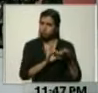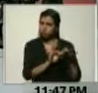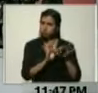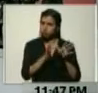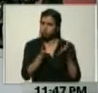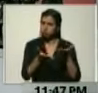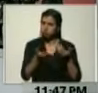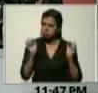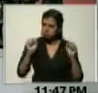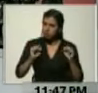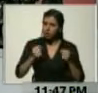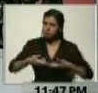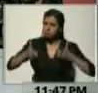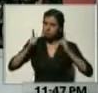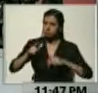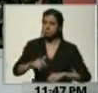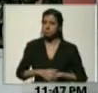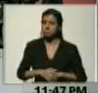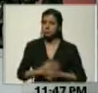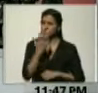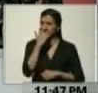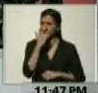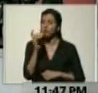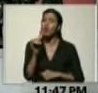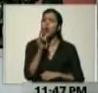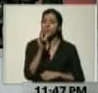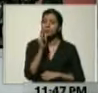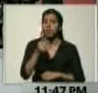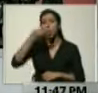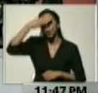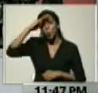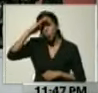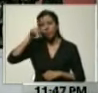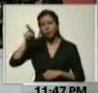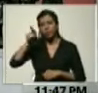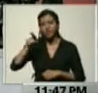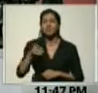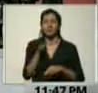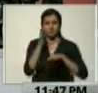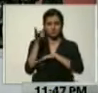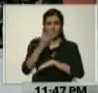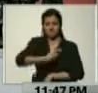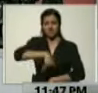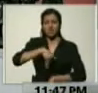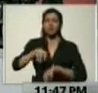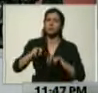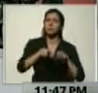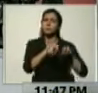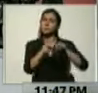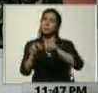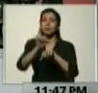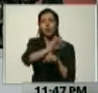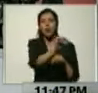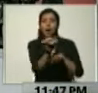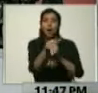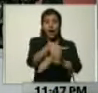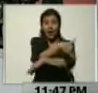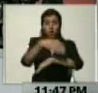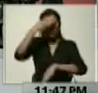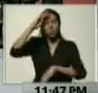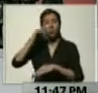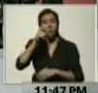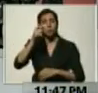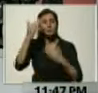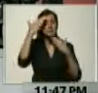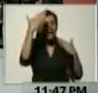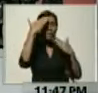región. Dato curioso de esta visita. En Cuba, a lo largo del traslado del presidente Barack Hussein Obama por las calles de La Habana, el pueblo saludaba